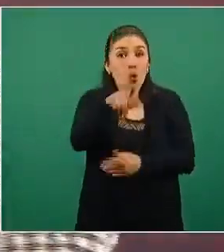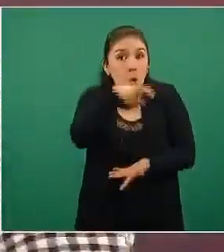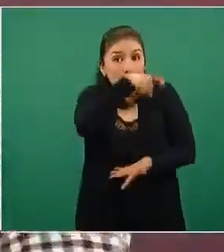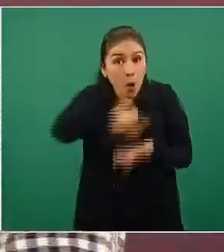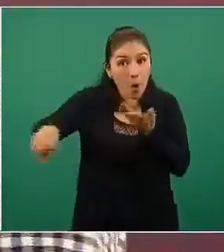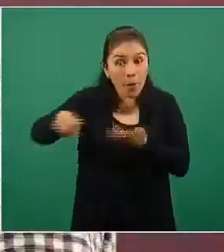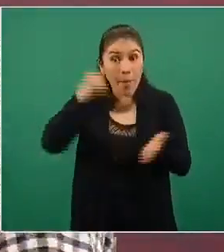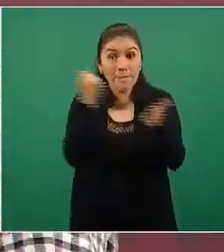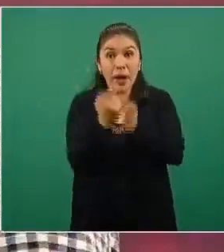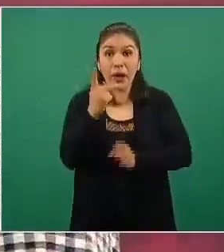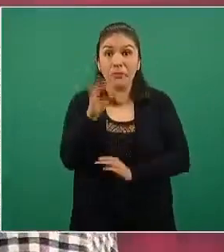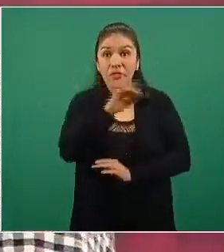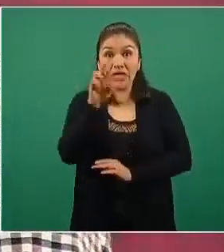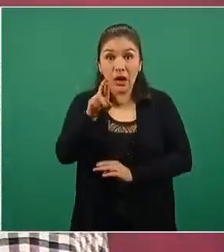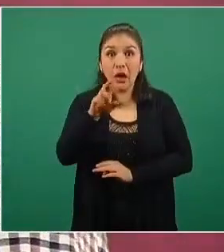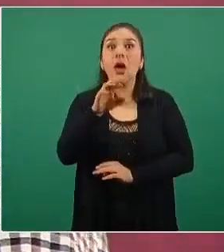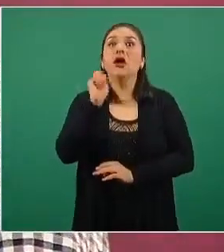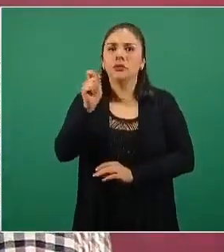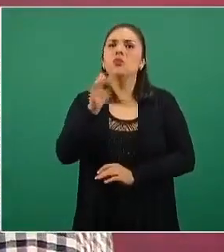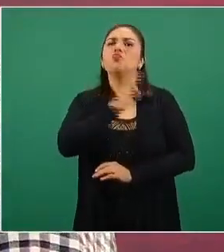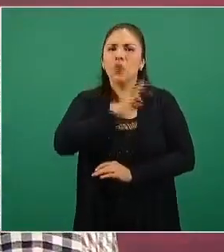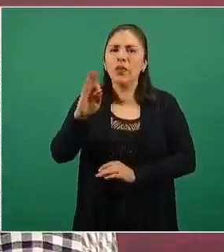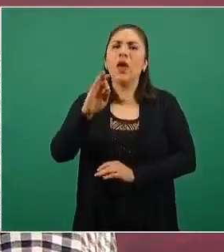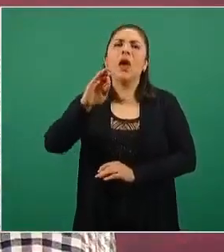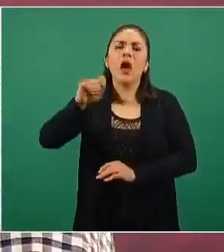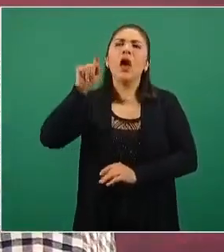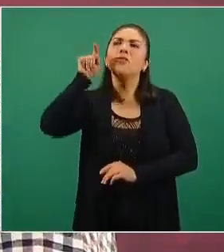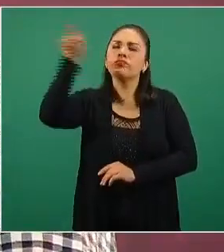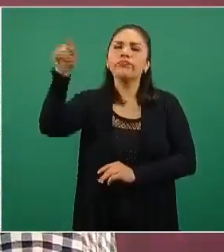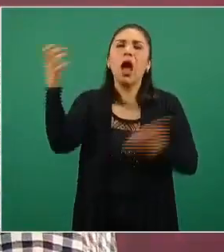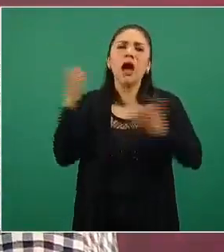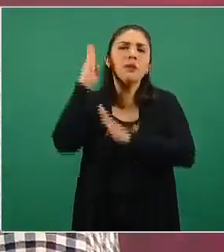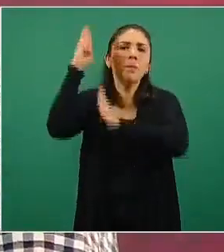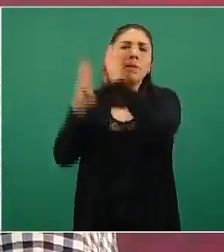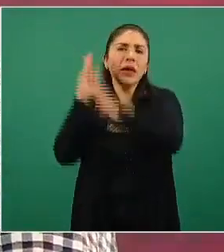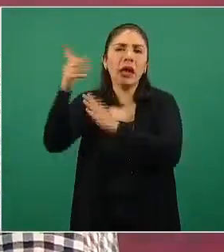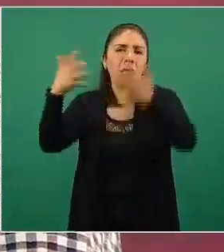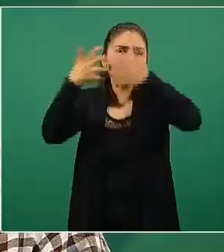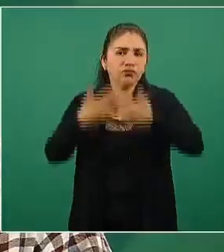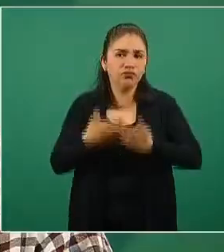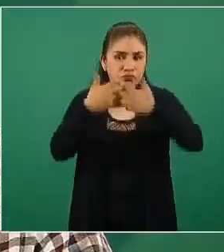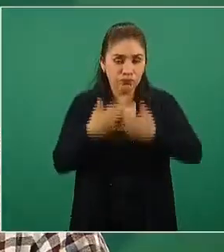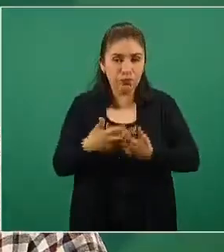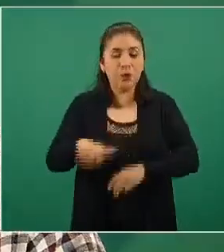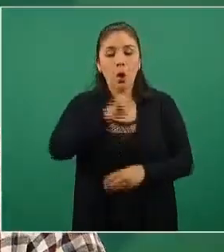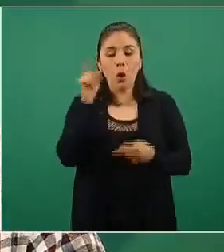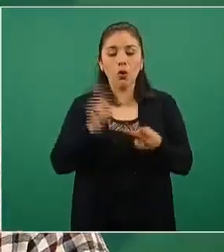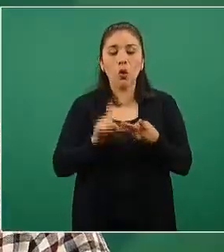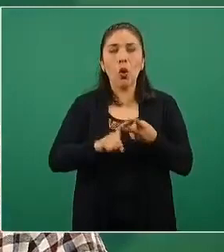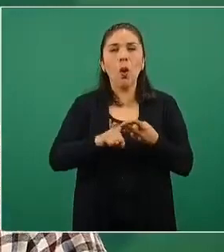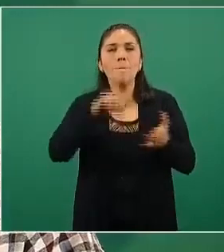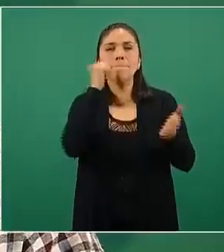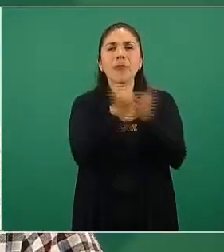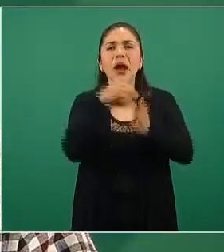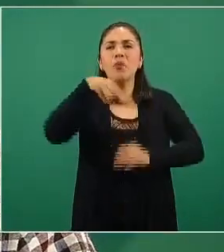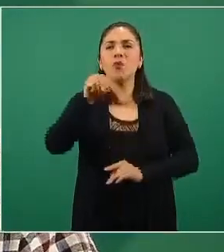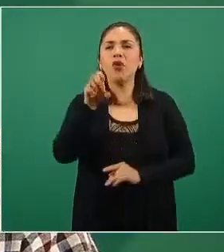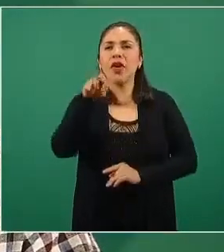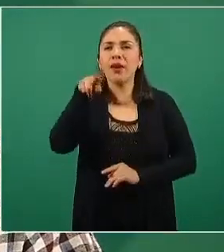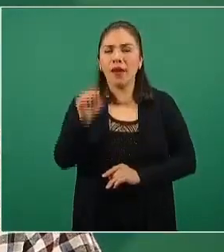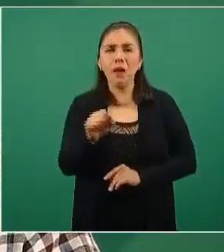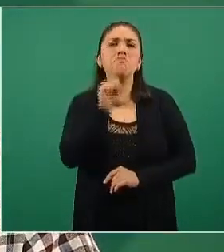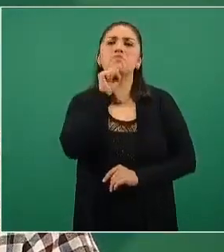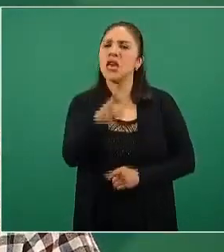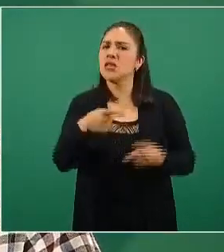que estén fuera, todos los demás que no sean Estados Unidos, la producción viene de allá. Moderna, lo mismo, en este momento no hemos tenido